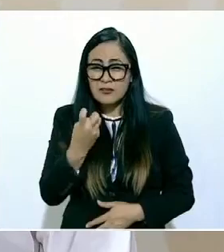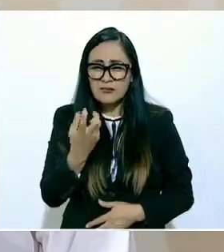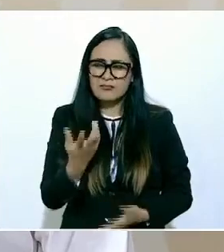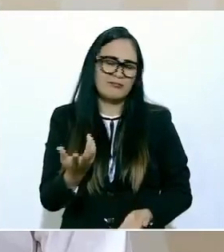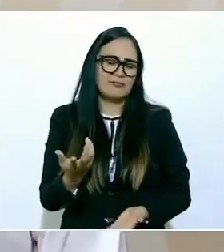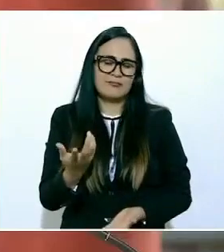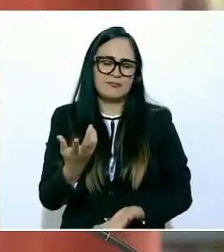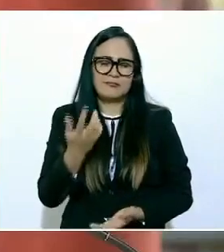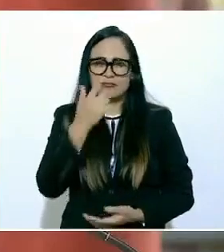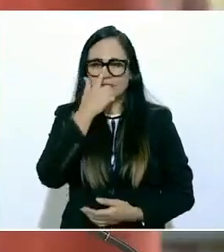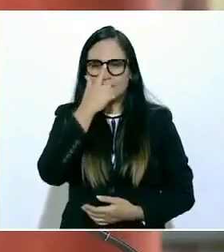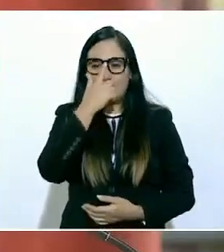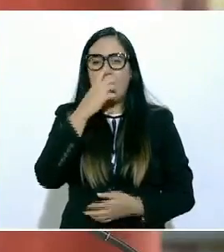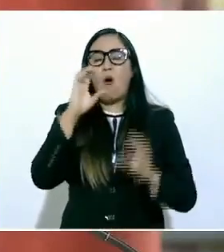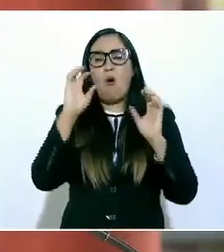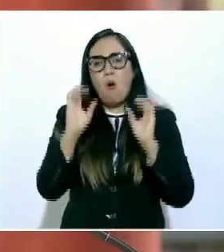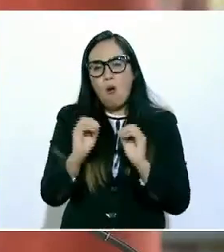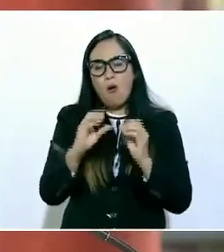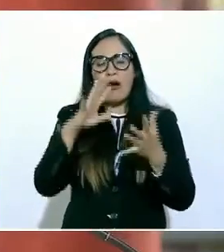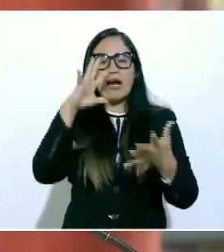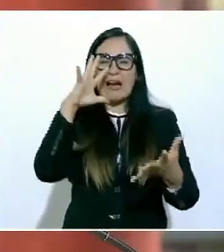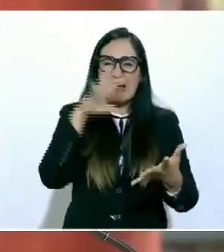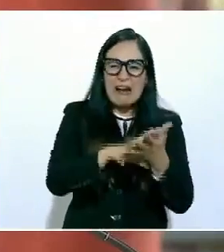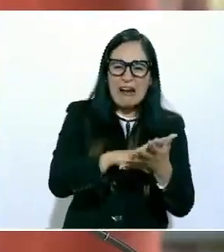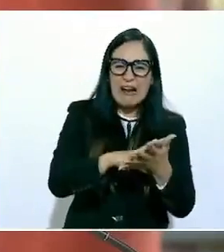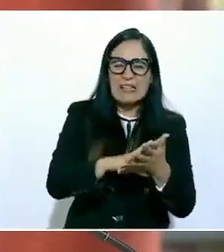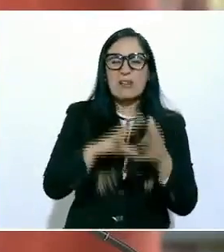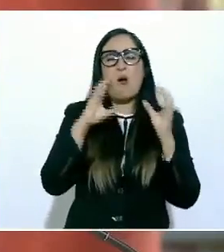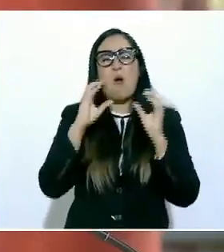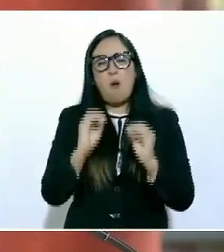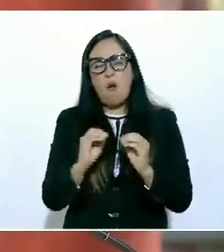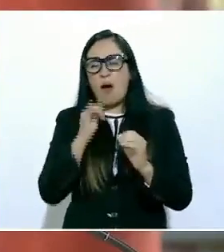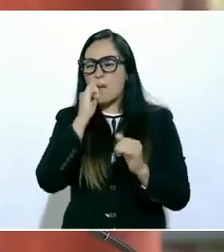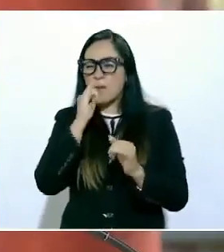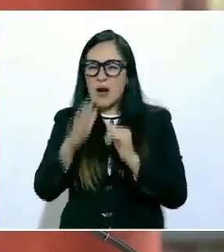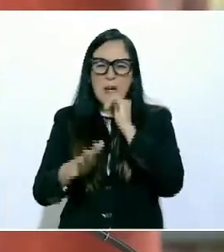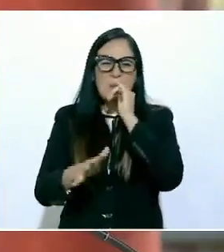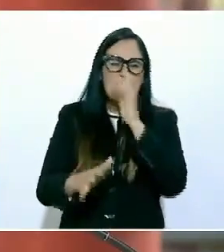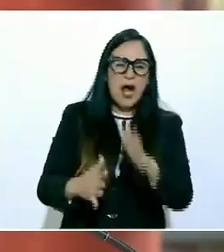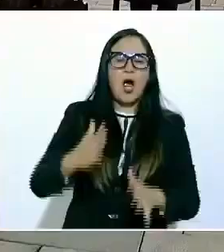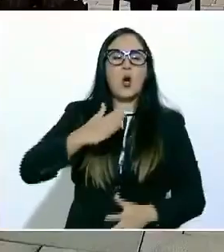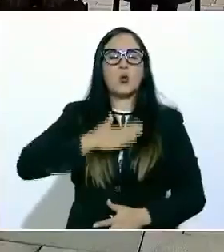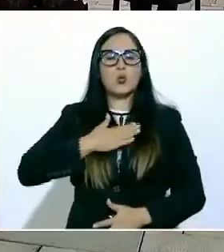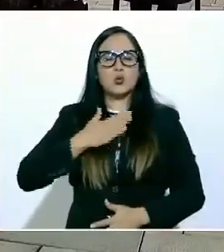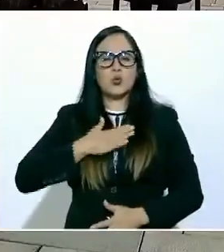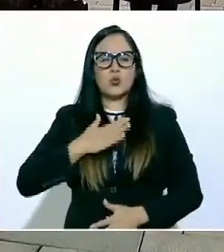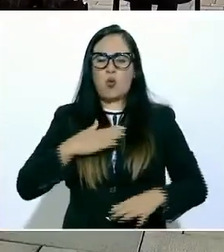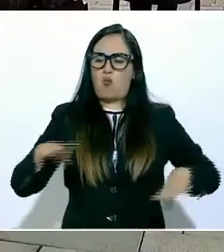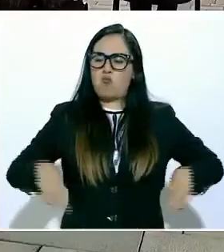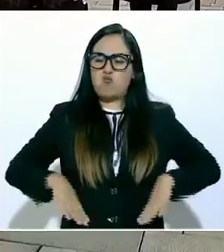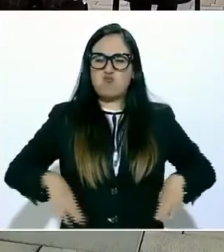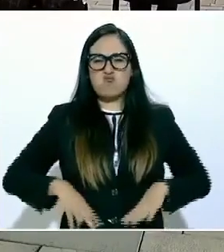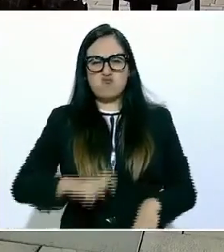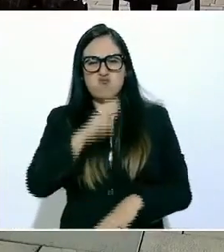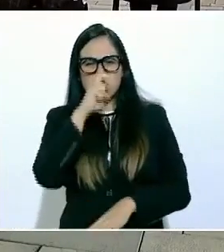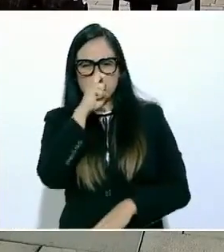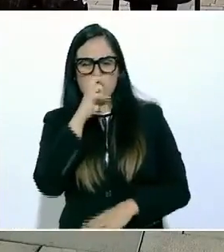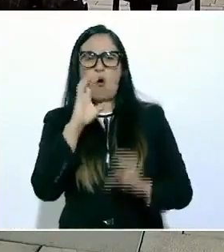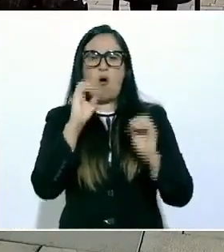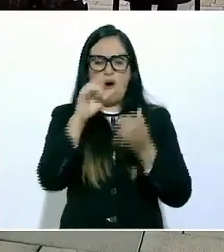Y cárceles y amenazas de mano dura y leyes más severas.